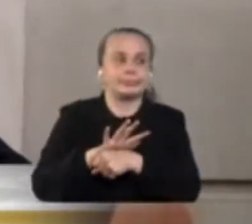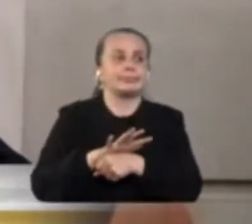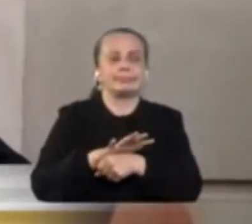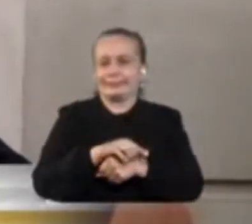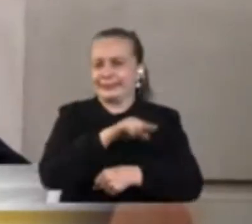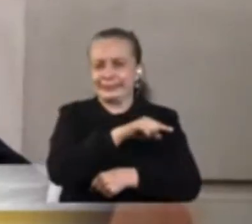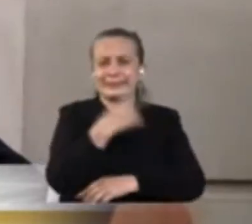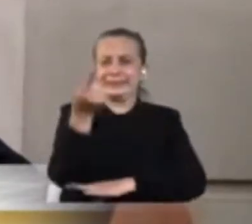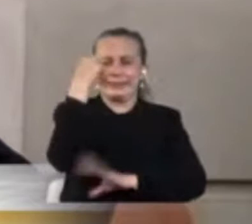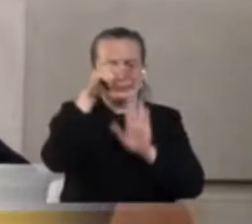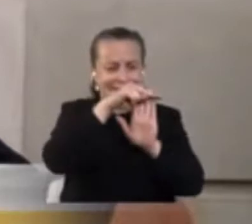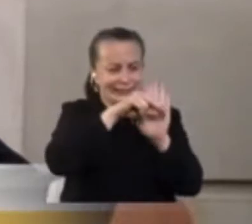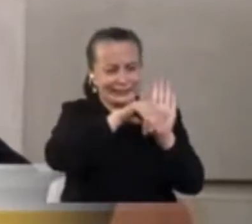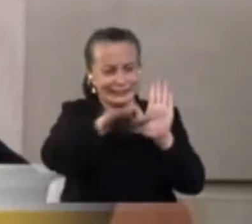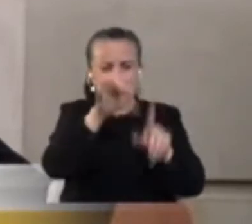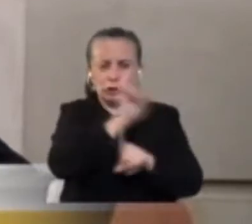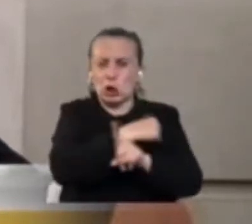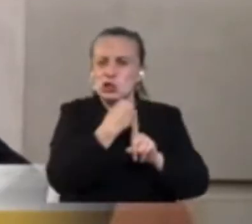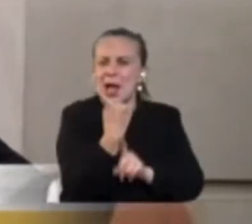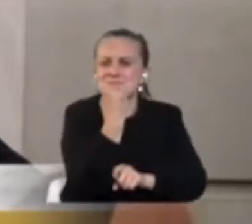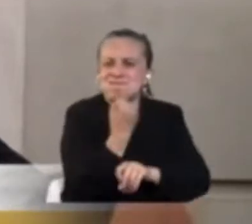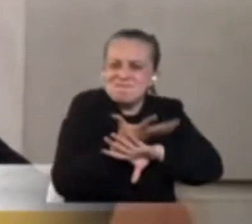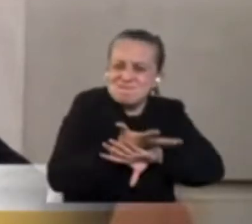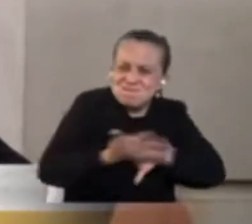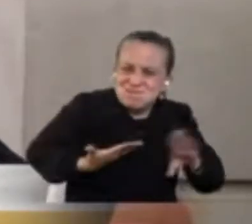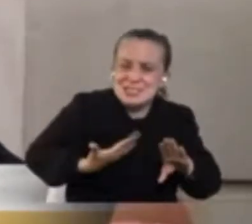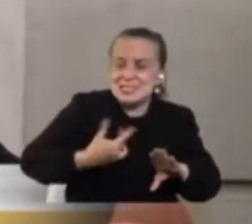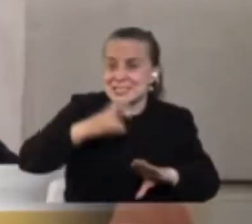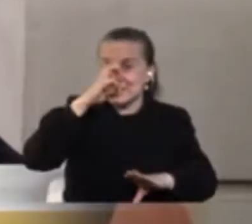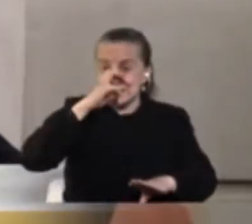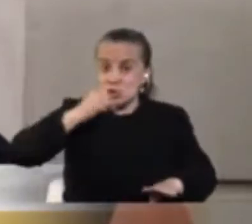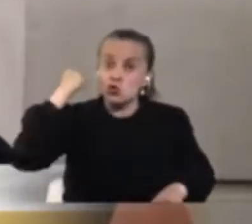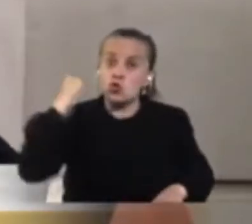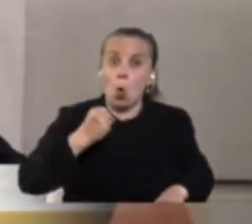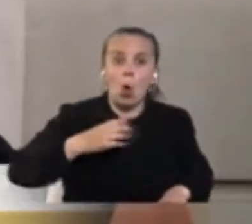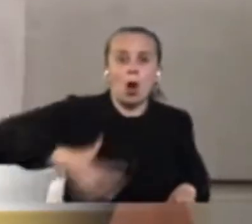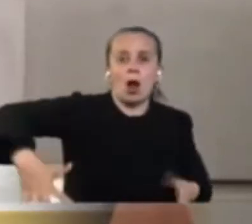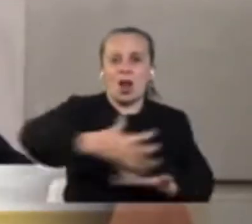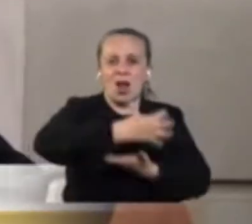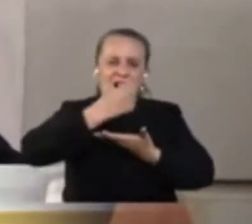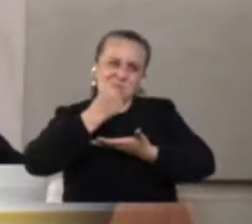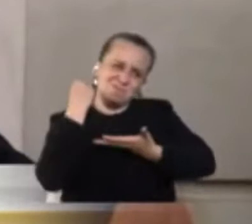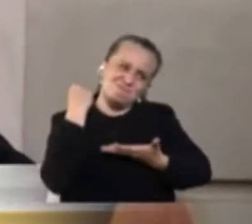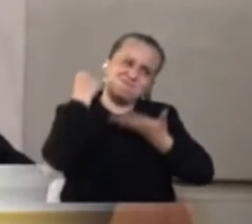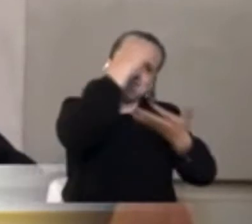social absolutamente agresiva, como emitir dinero para regalárselo a los banqueros,